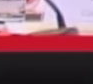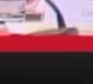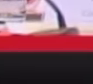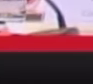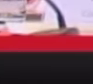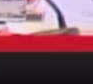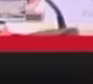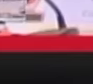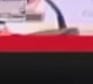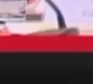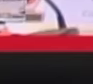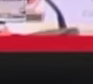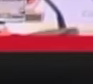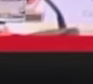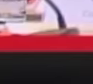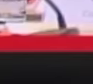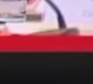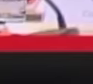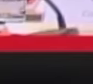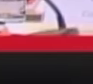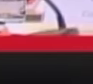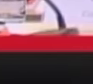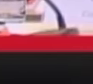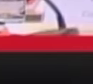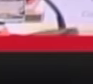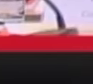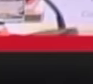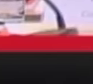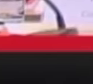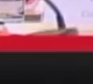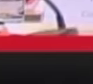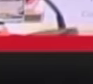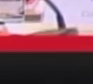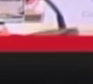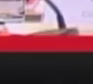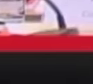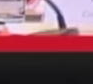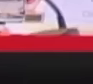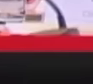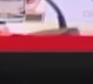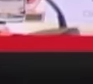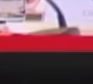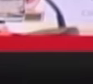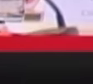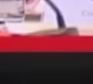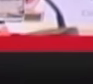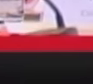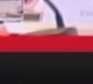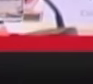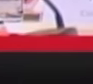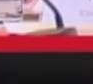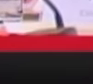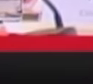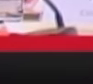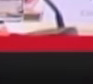¿Y cómo ese mismo día, 17 de marzo, que el perito externo presente el informe, se redacta un contrato por 58 millones de